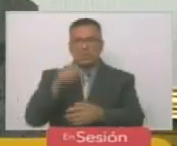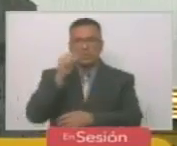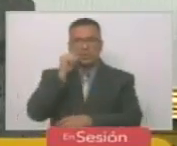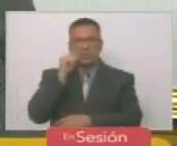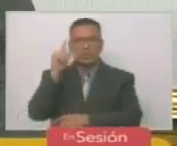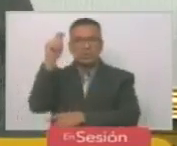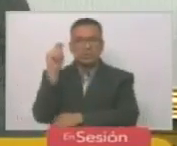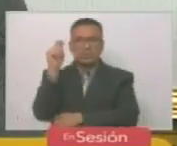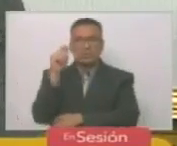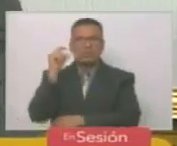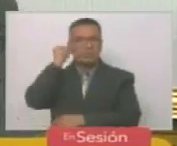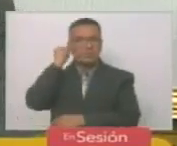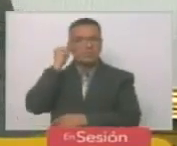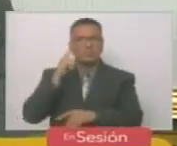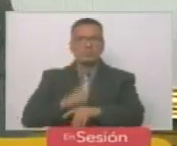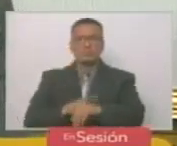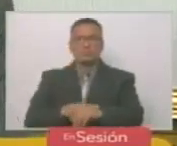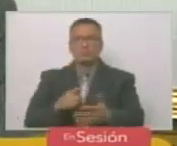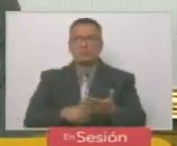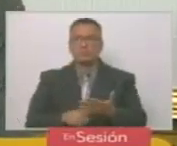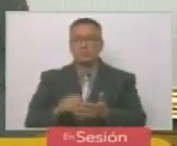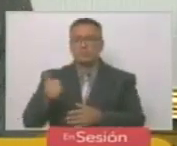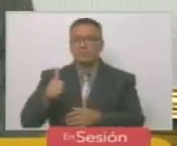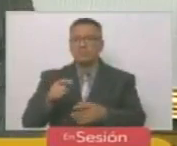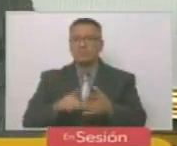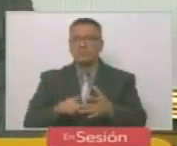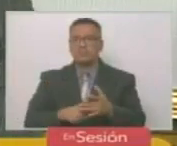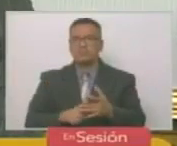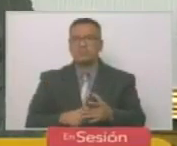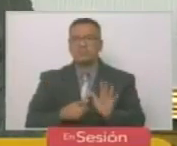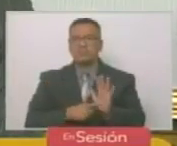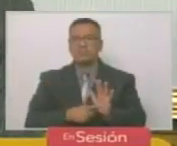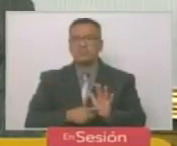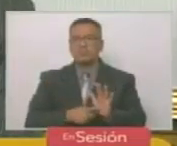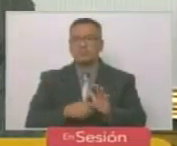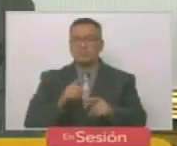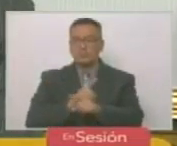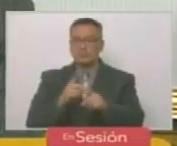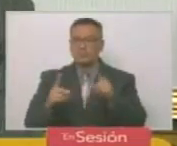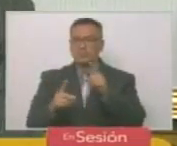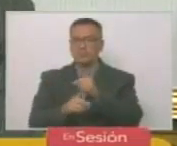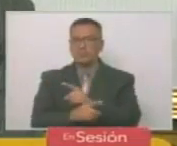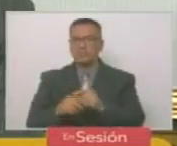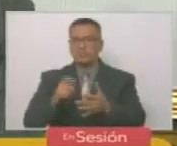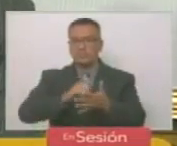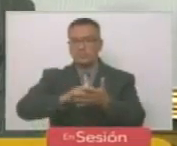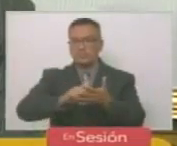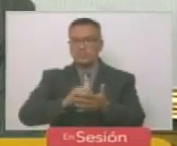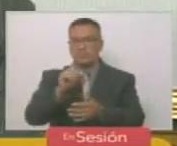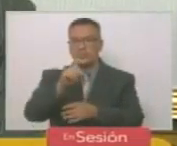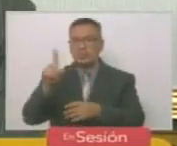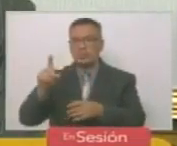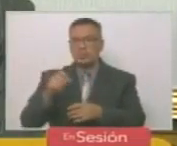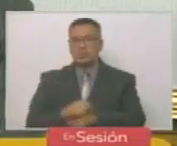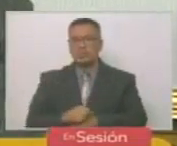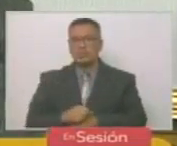diputados, la aprobación del artículo 10 con supresión del numeral 11